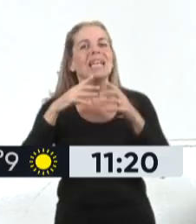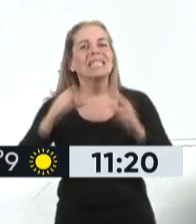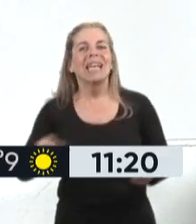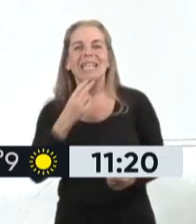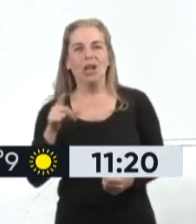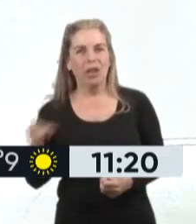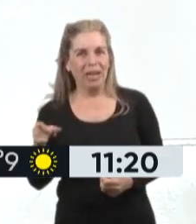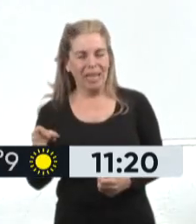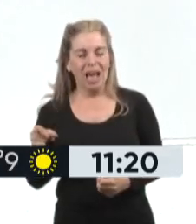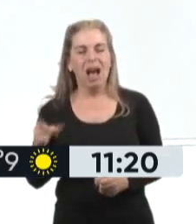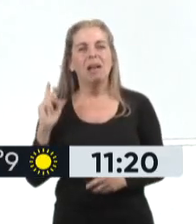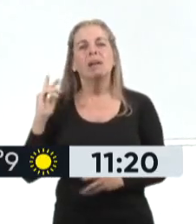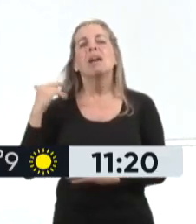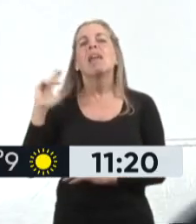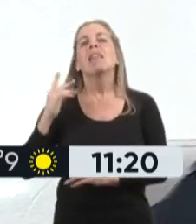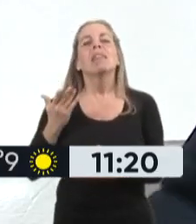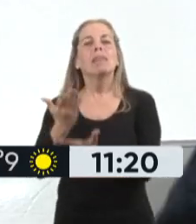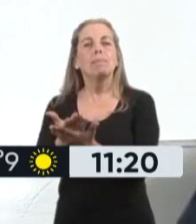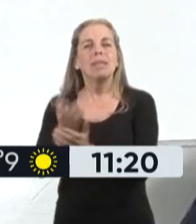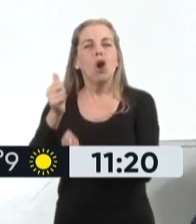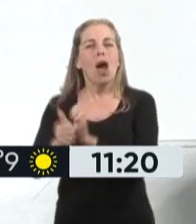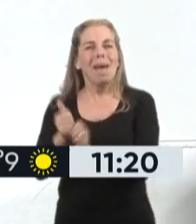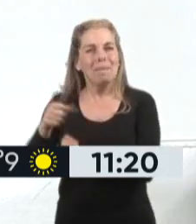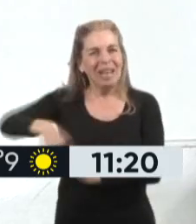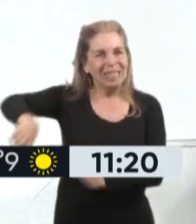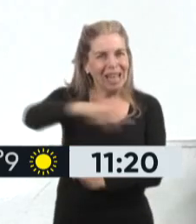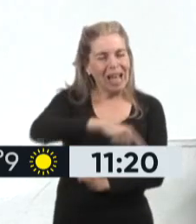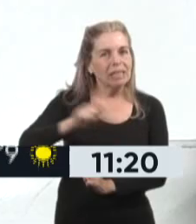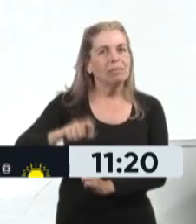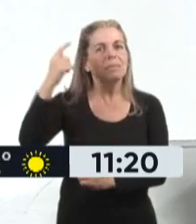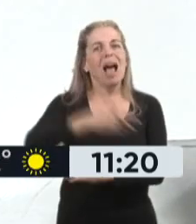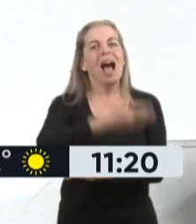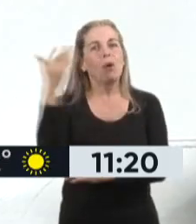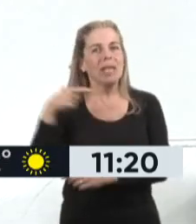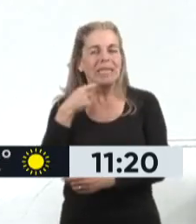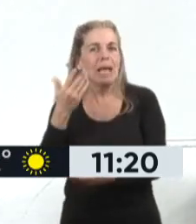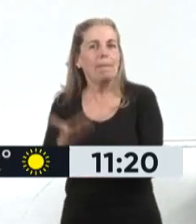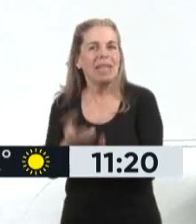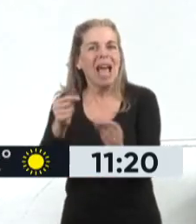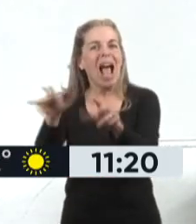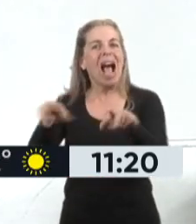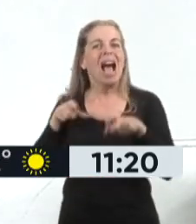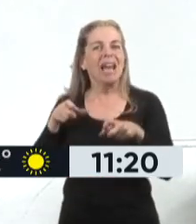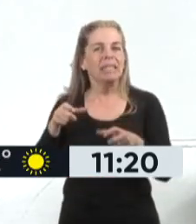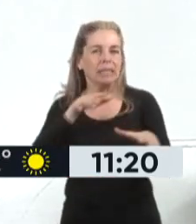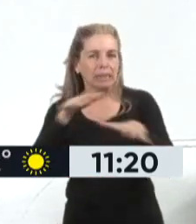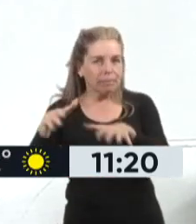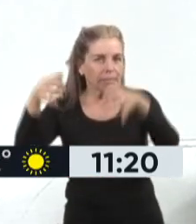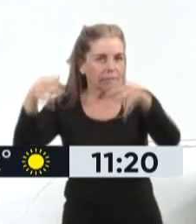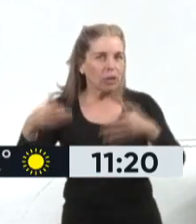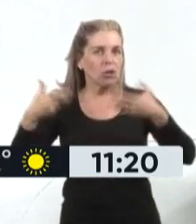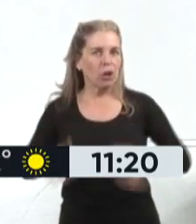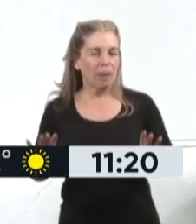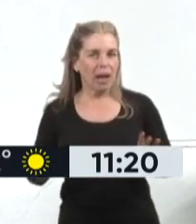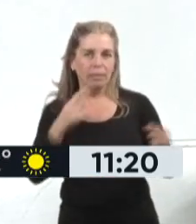Energía, Chirilo, les pidió a las empresas en las primeras audiencias públicas ganancias razonables. Si en este sentido los aumentos que